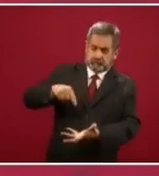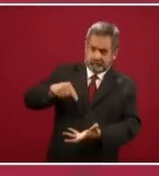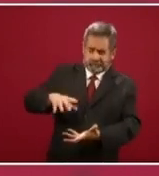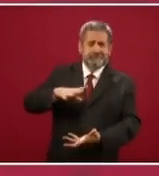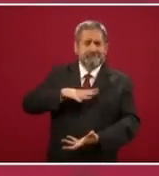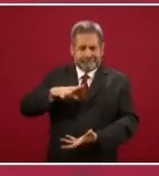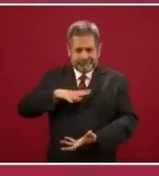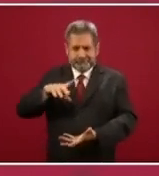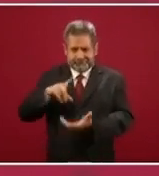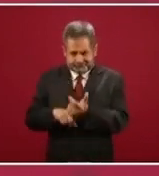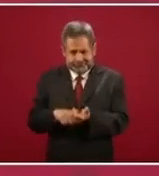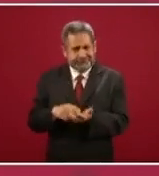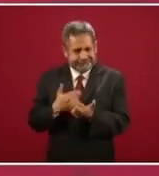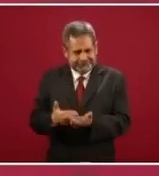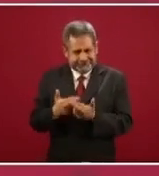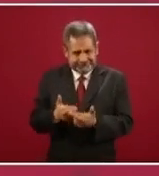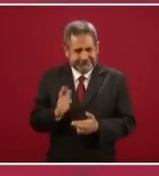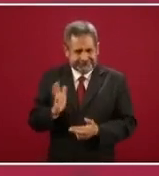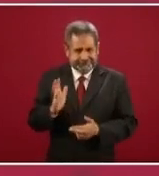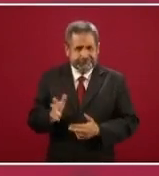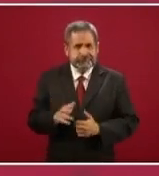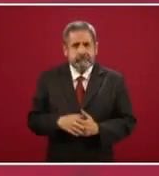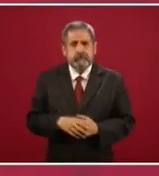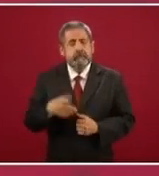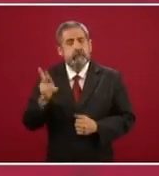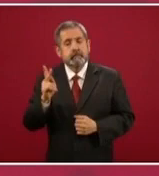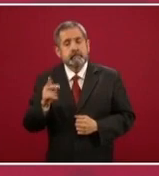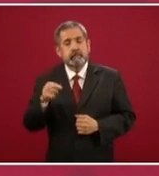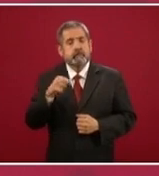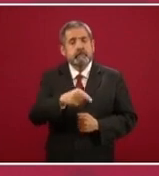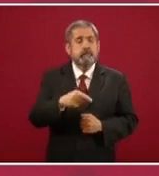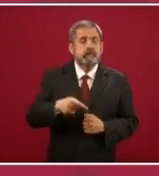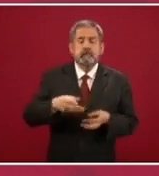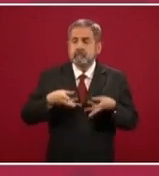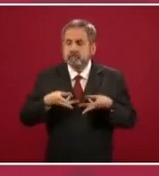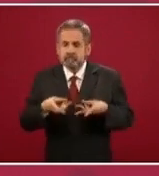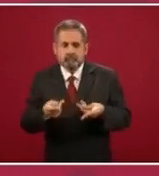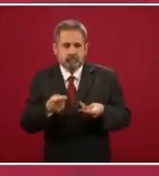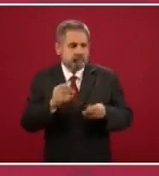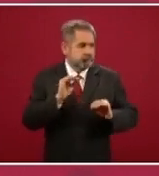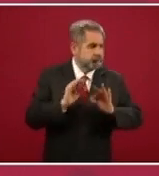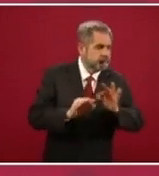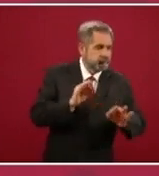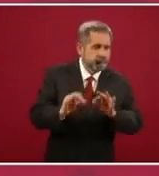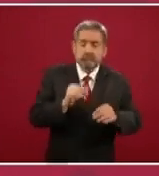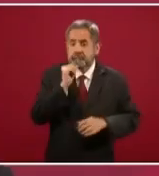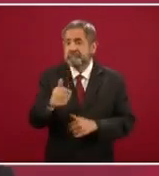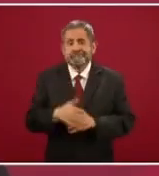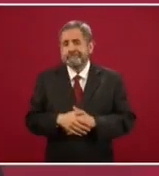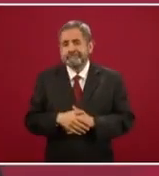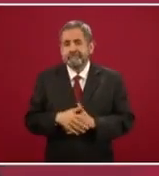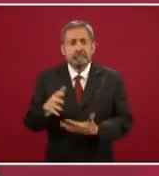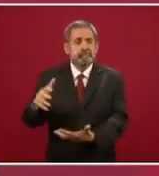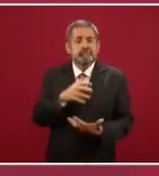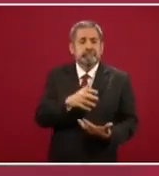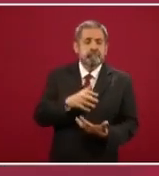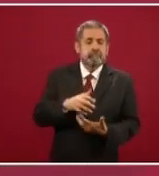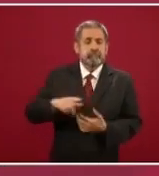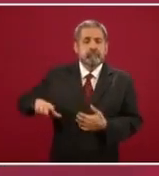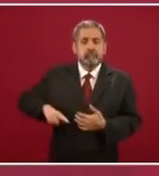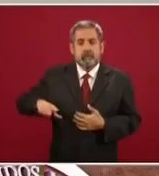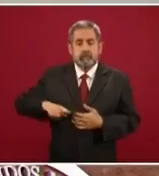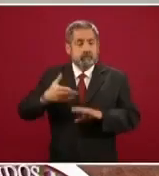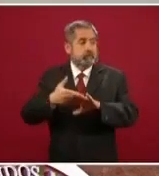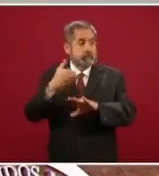pero no se ejerce. porque el gobierno no